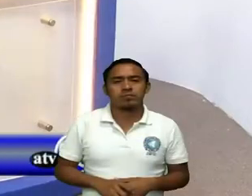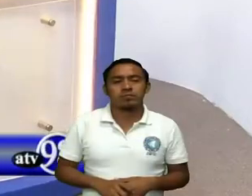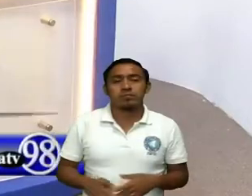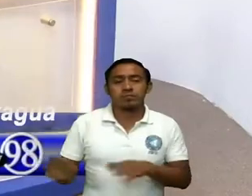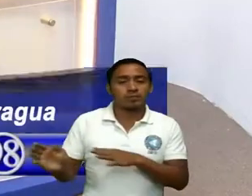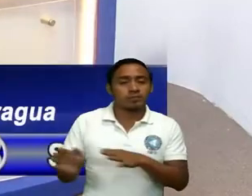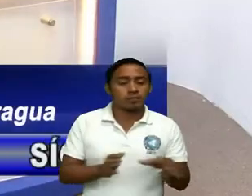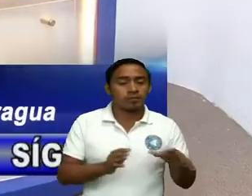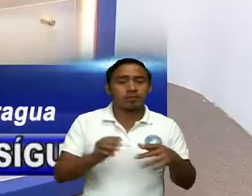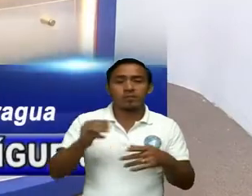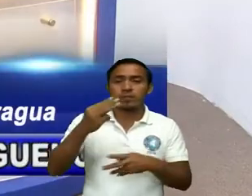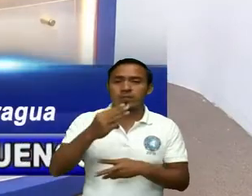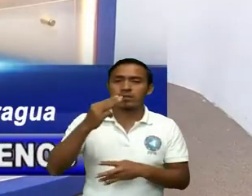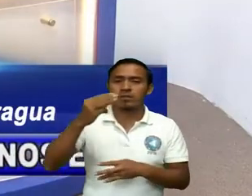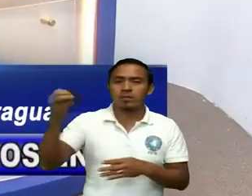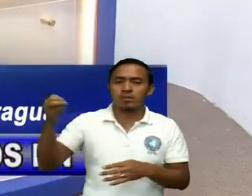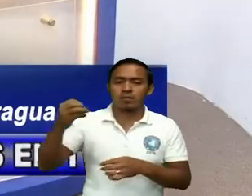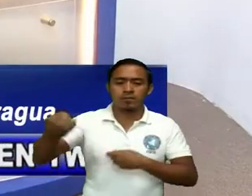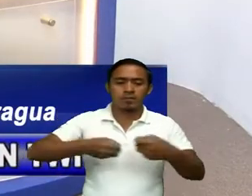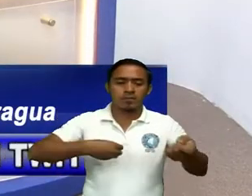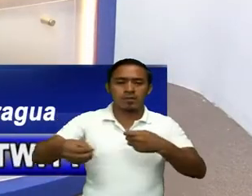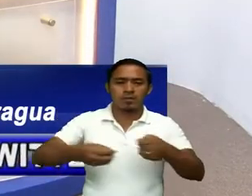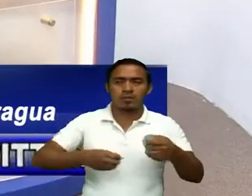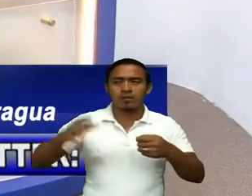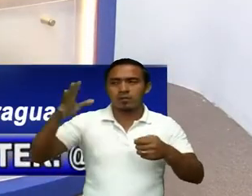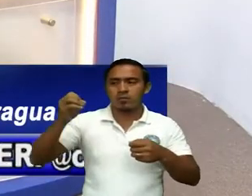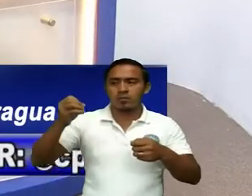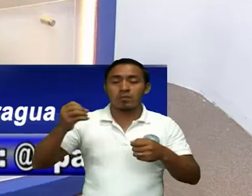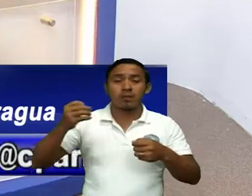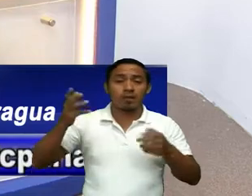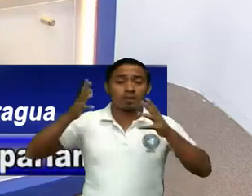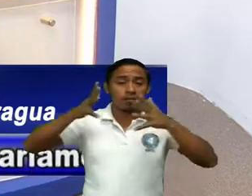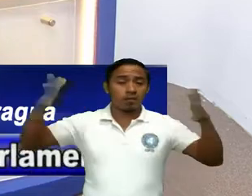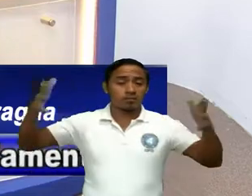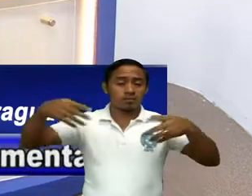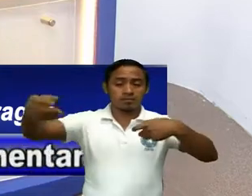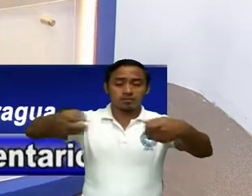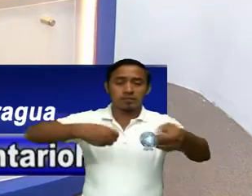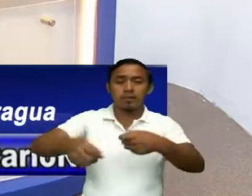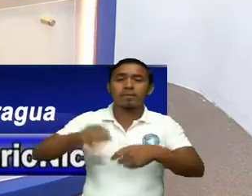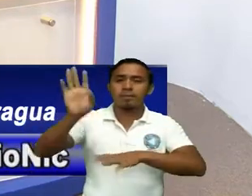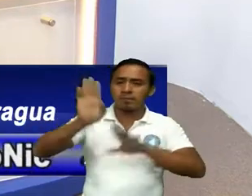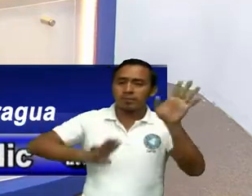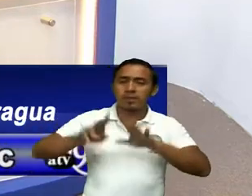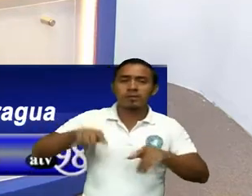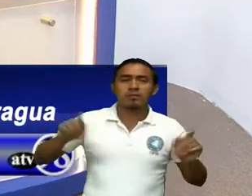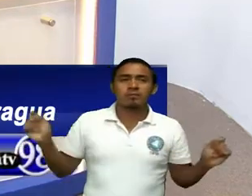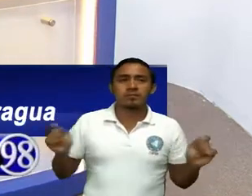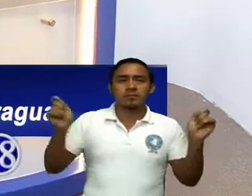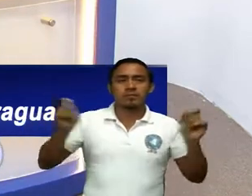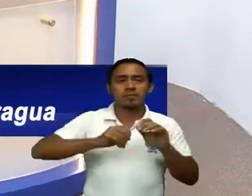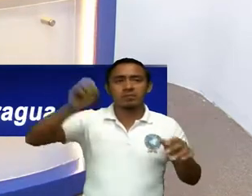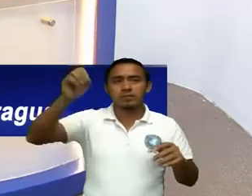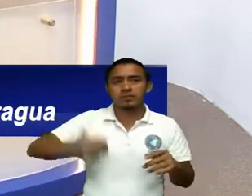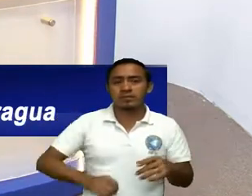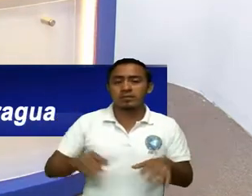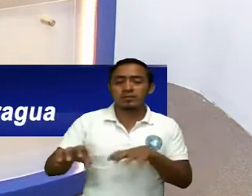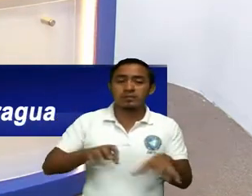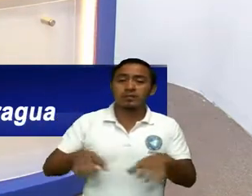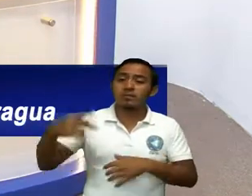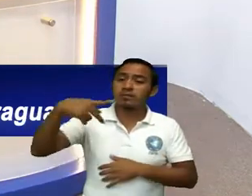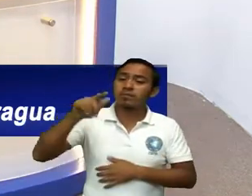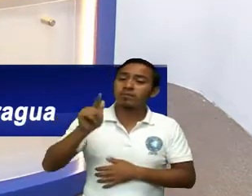Por otra parte, 300 comerciantes y 50 grandes distribuidoras participarán en el Festival de Descuentos de Fiestas